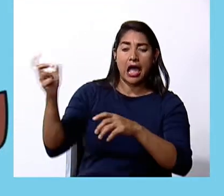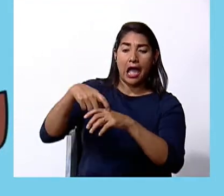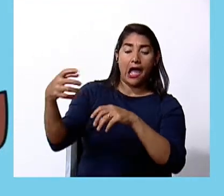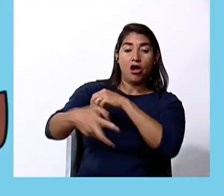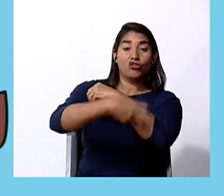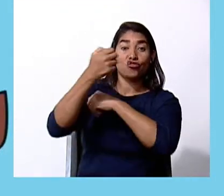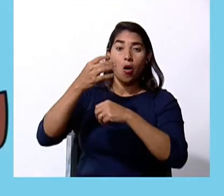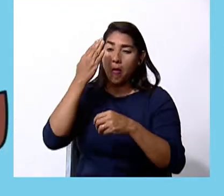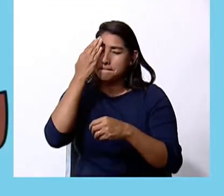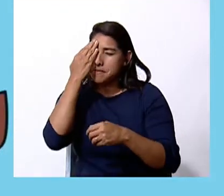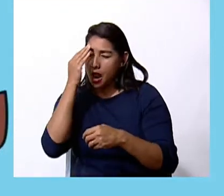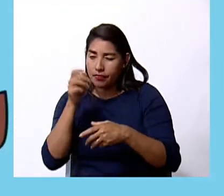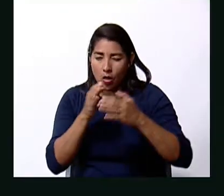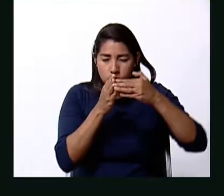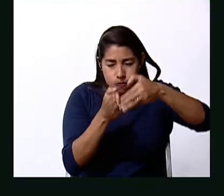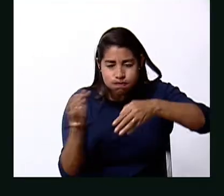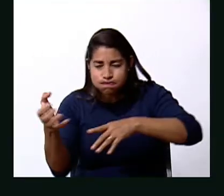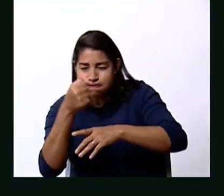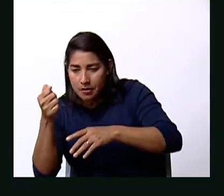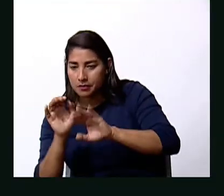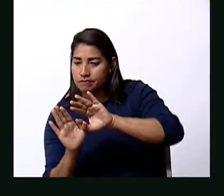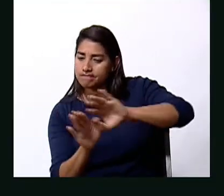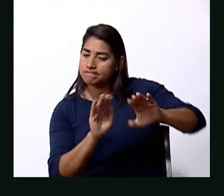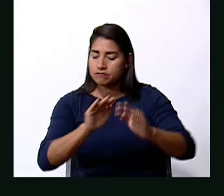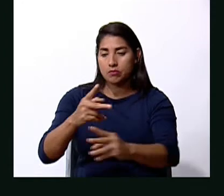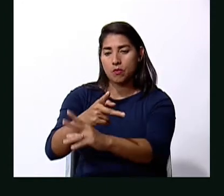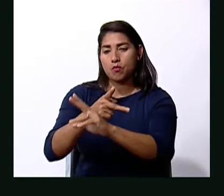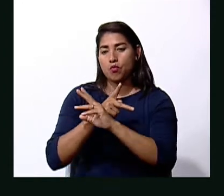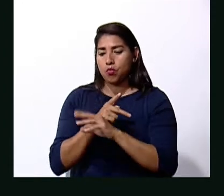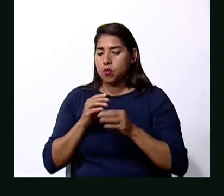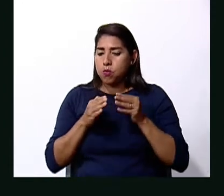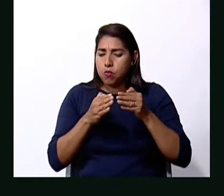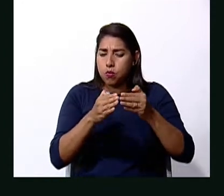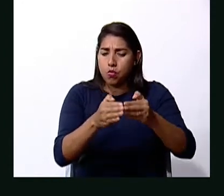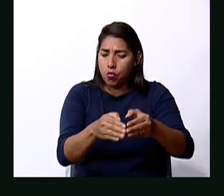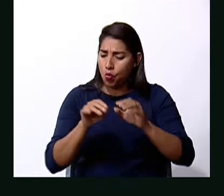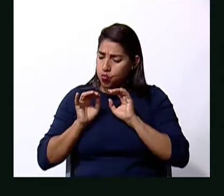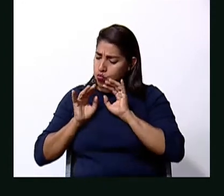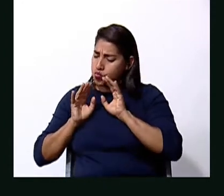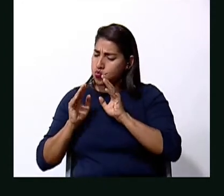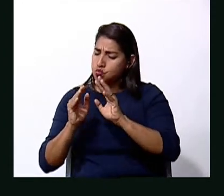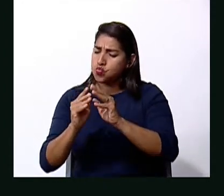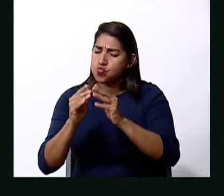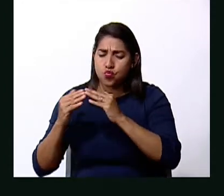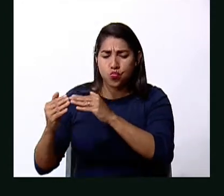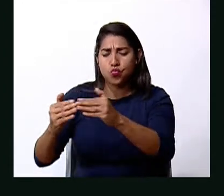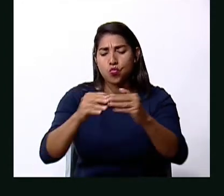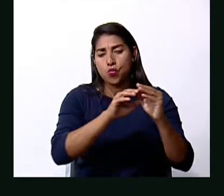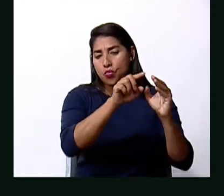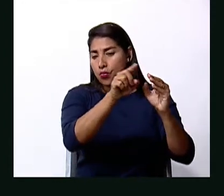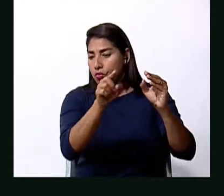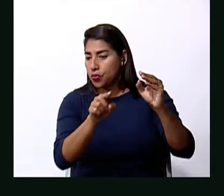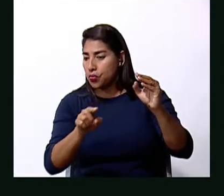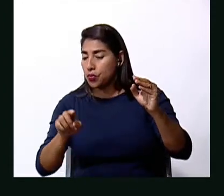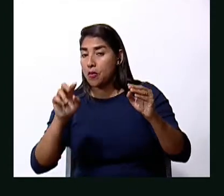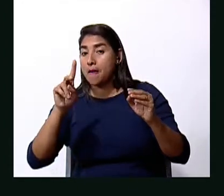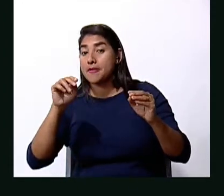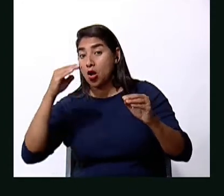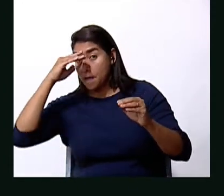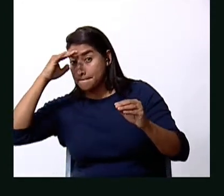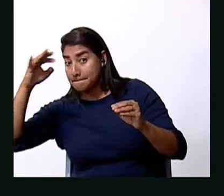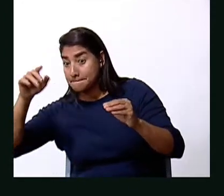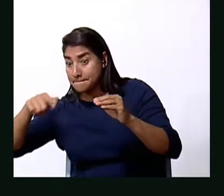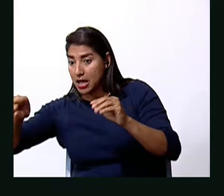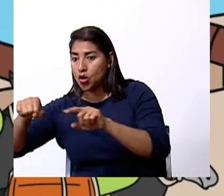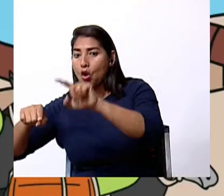barcos piratas. Los barcos que partían de España se dirigían al Caribe. Luego, algunos iban hacia Veracruz en México